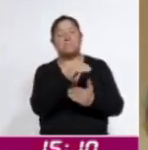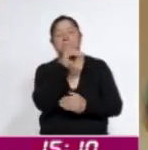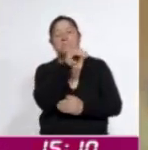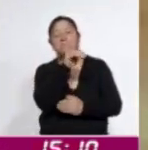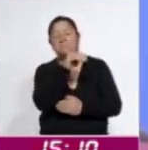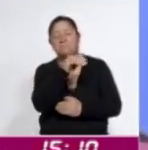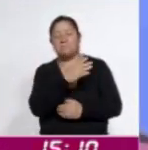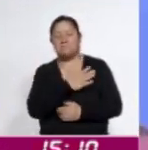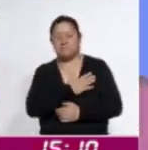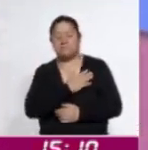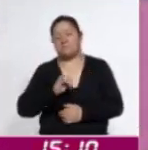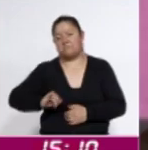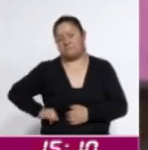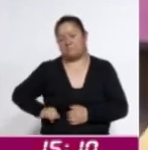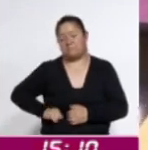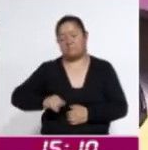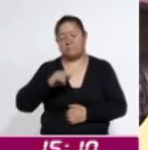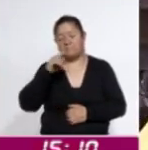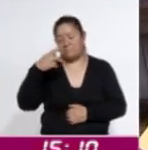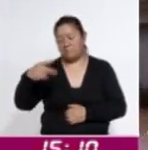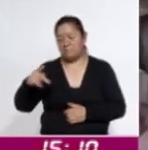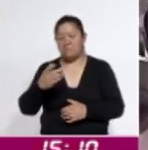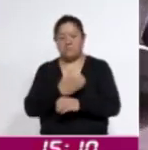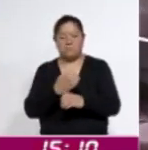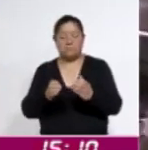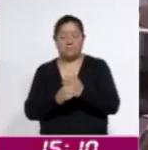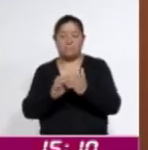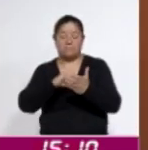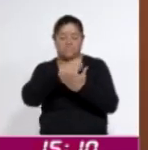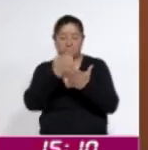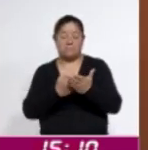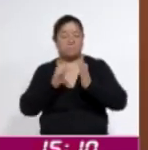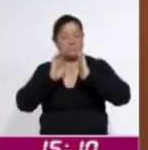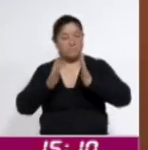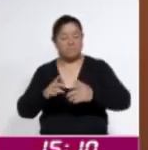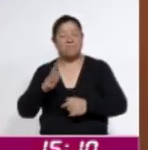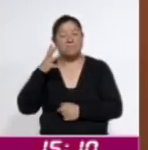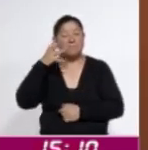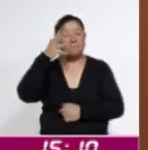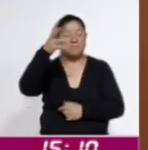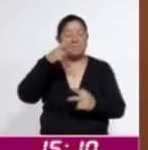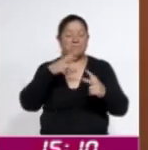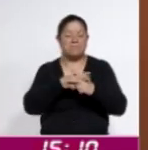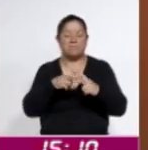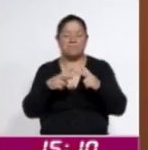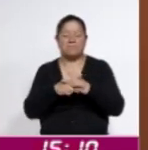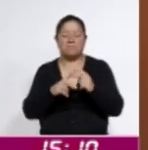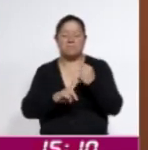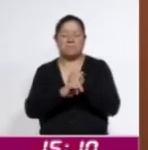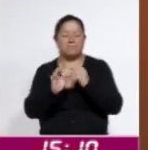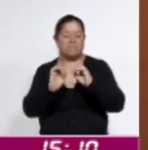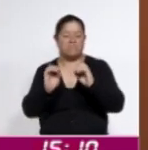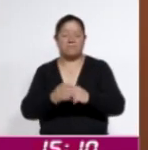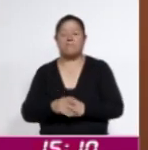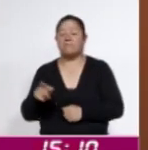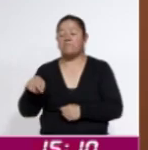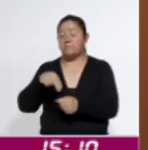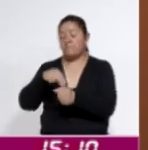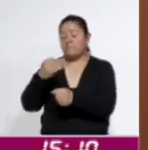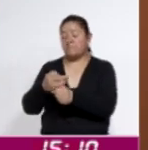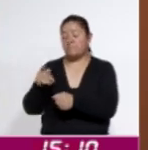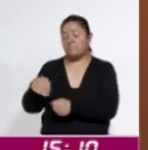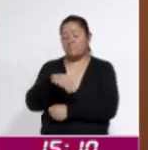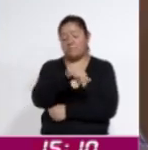en asegurar el futuro de sus bienes y evitar posibles conflictos familiares. De acuerdo con el notario público Martín Macías Pérez,